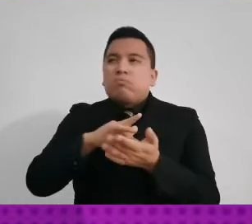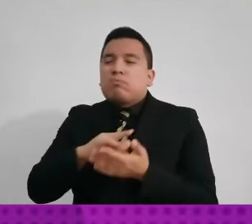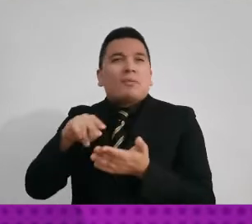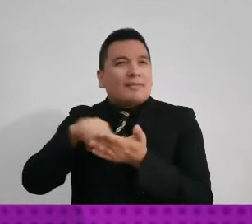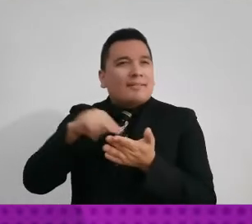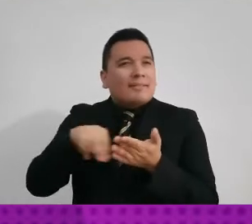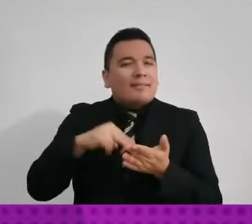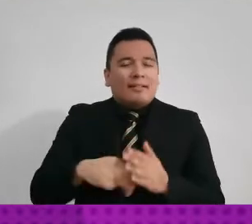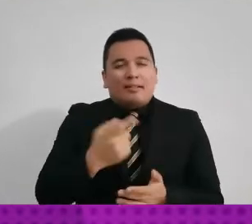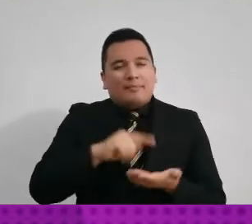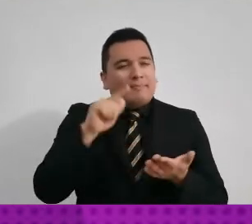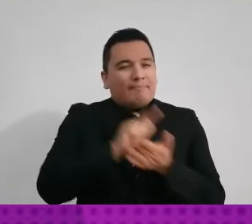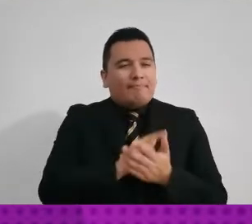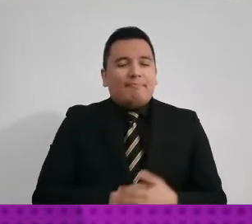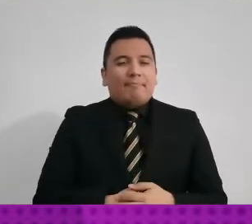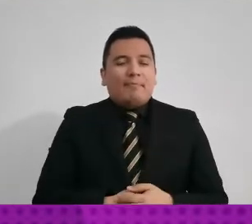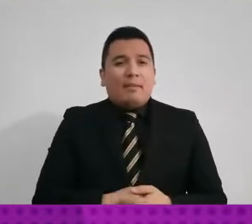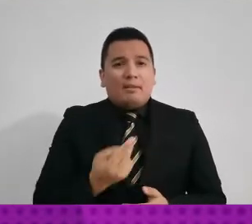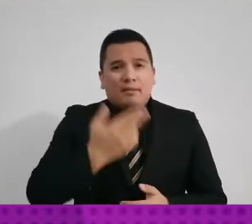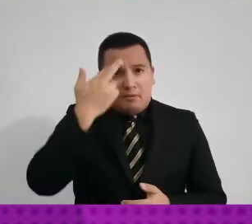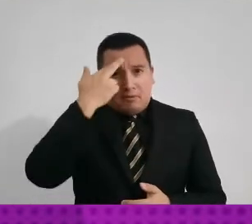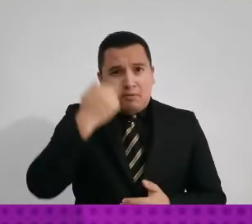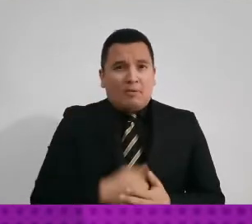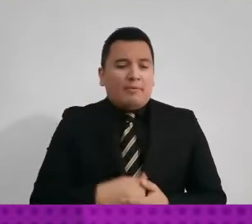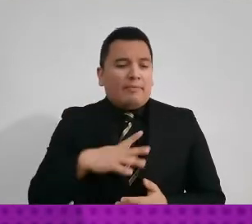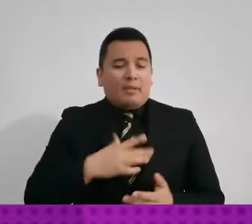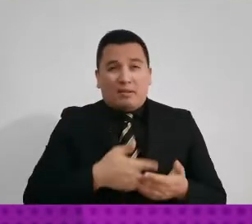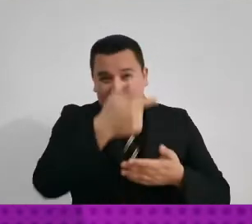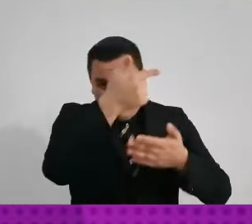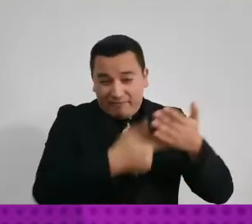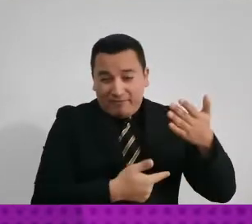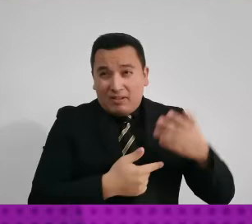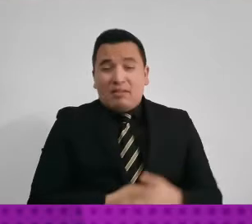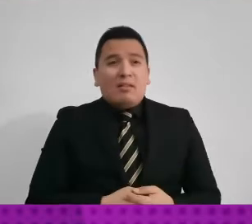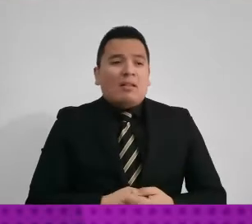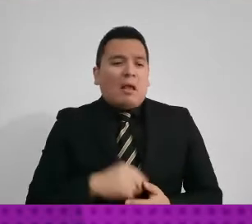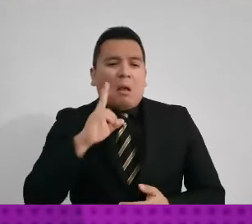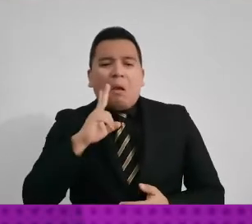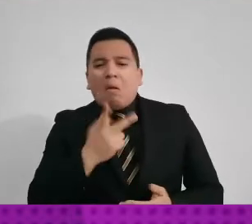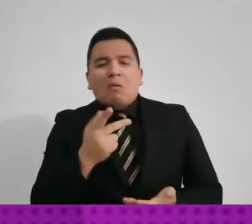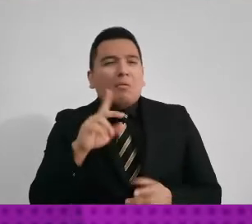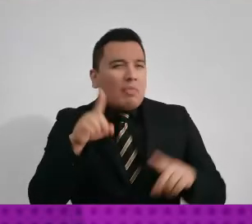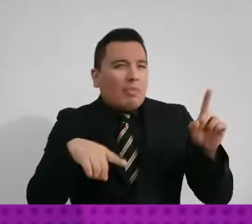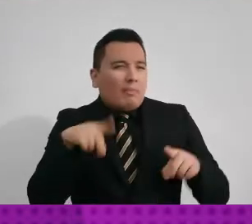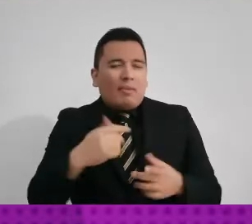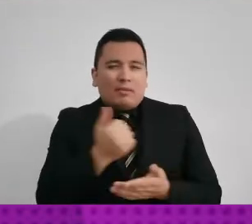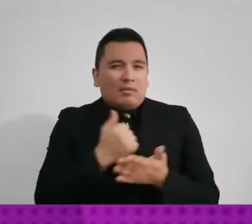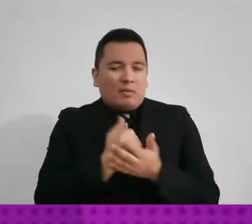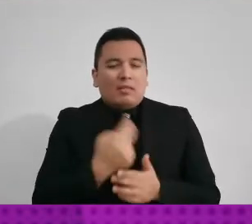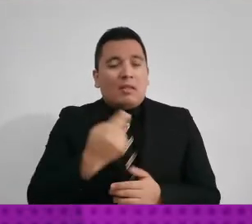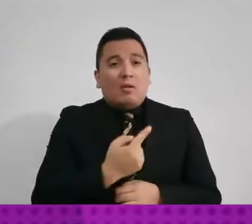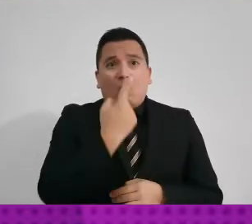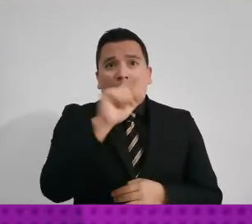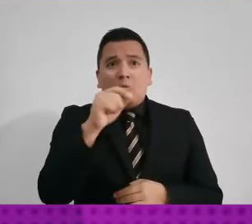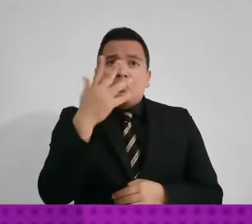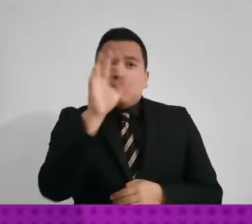ciudadanía que establece la ley. Hay que recordar que de acuerdo al padrón electoral del municipio que se trate, bueno, pues se requiere por lo